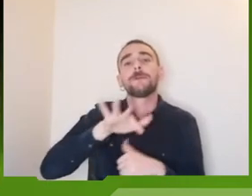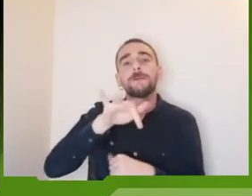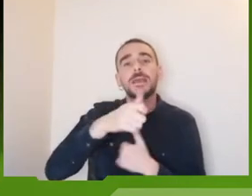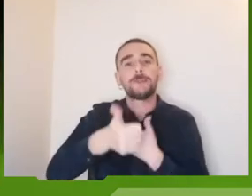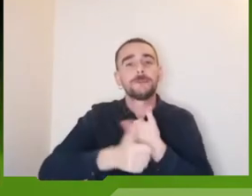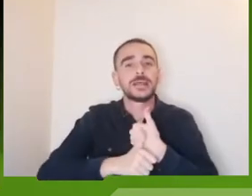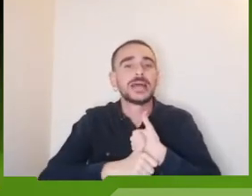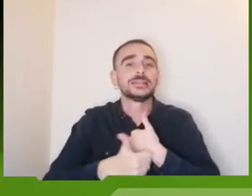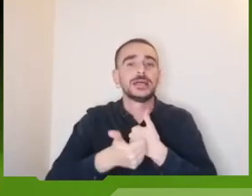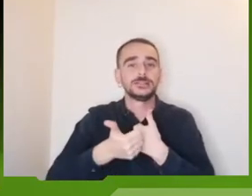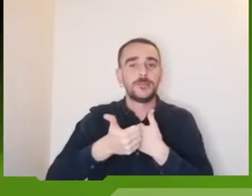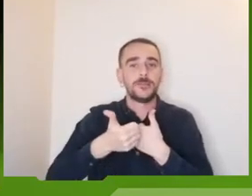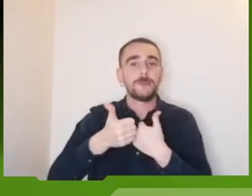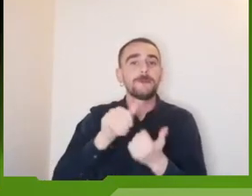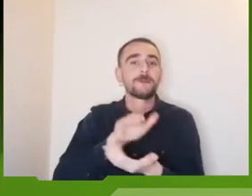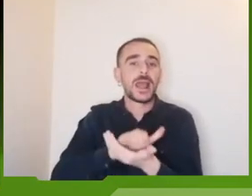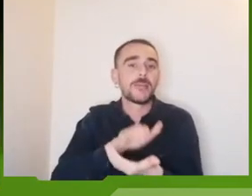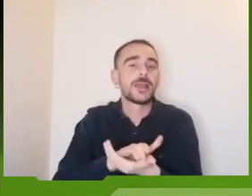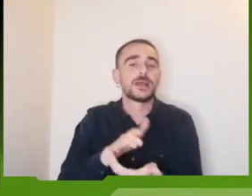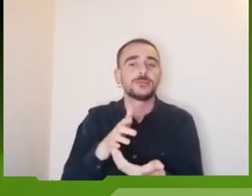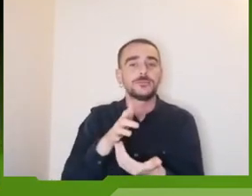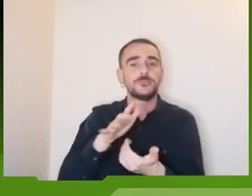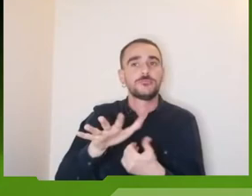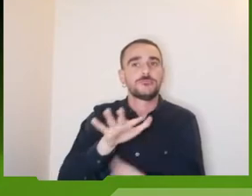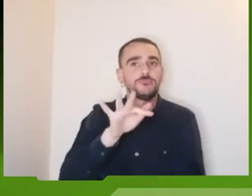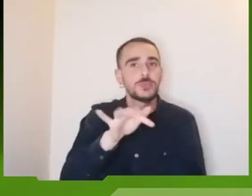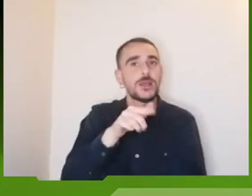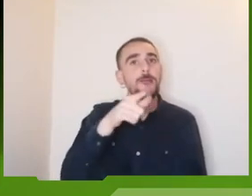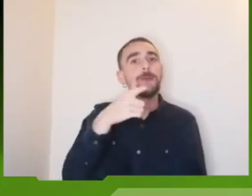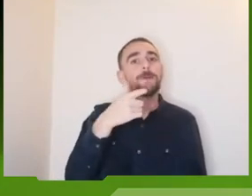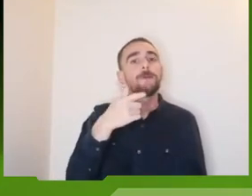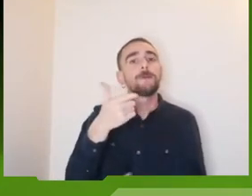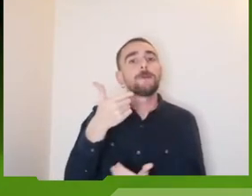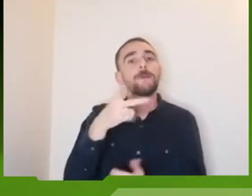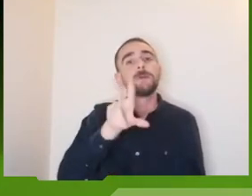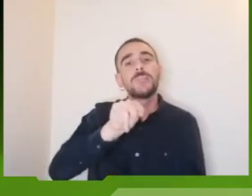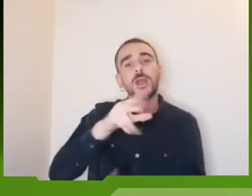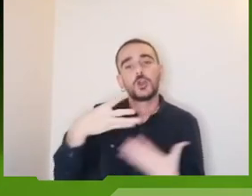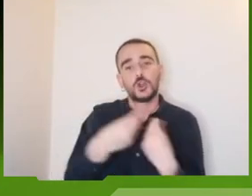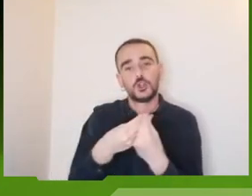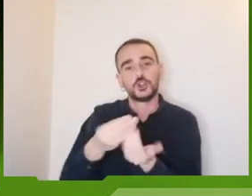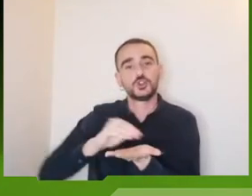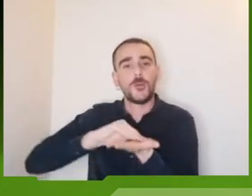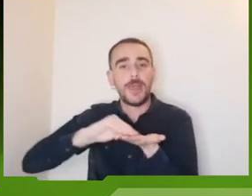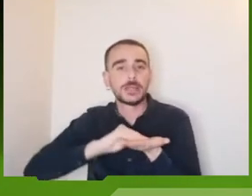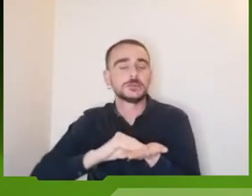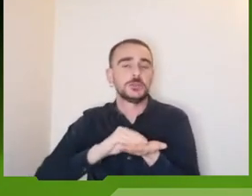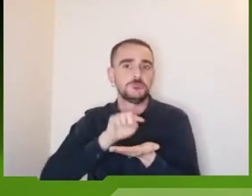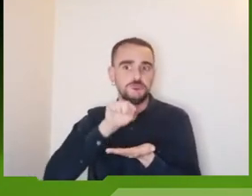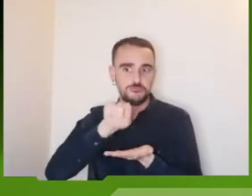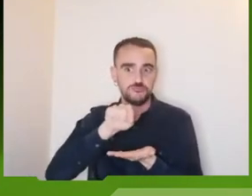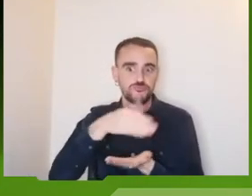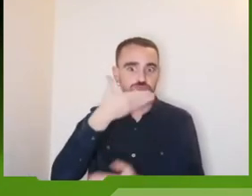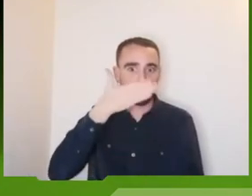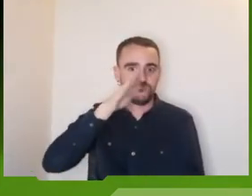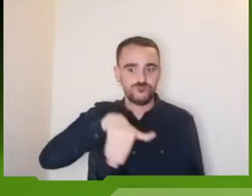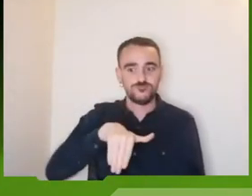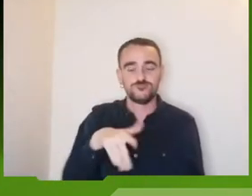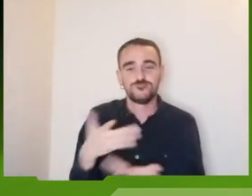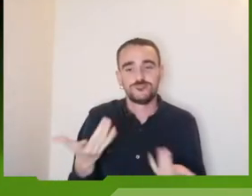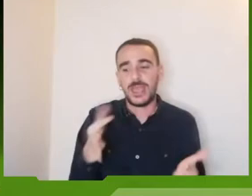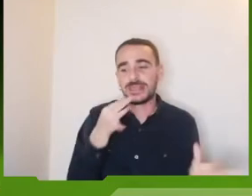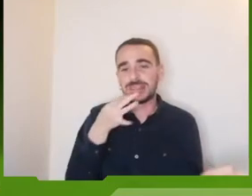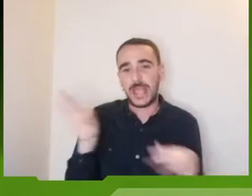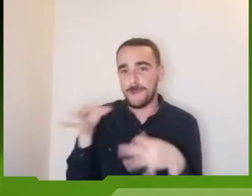con tomate y hacer esta cena de tapas. Y luego, como están riquísimas y